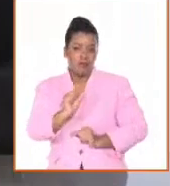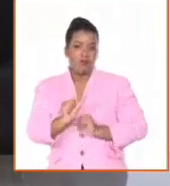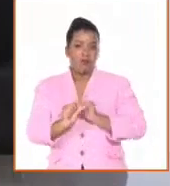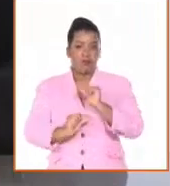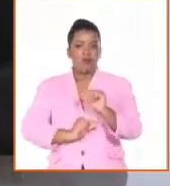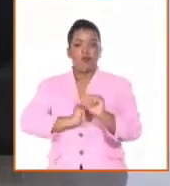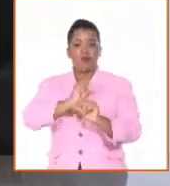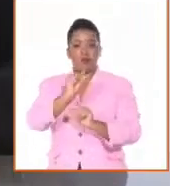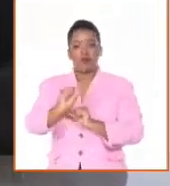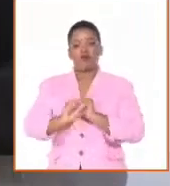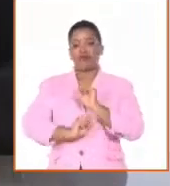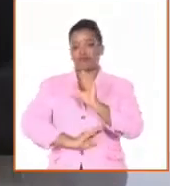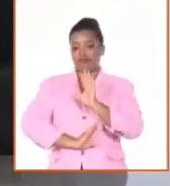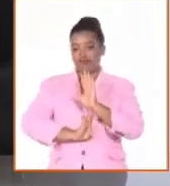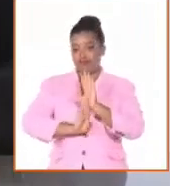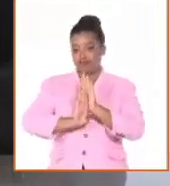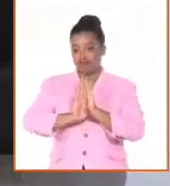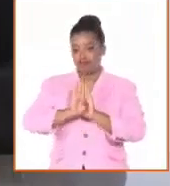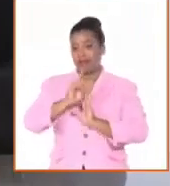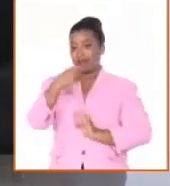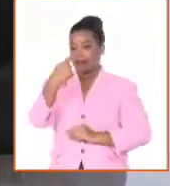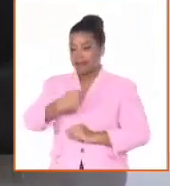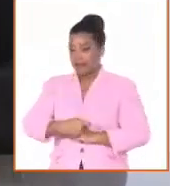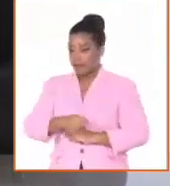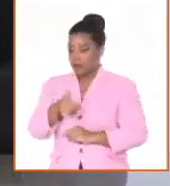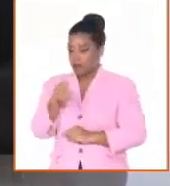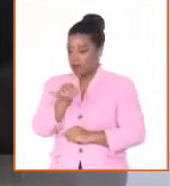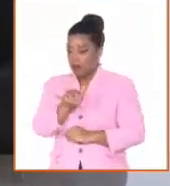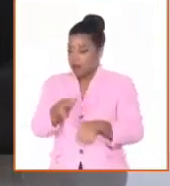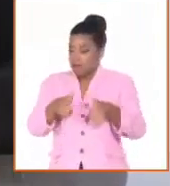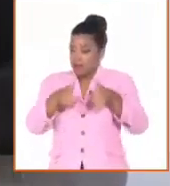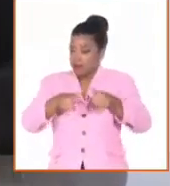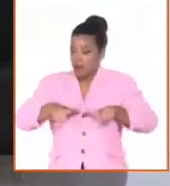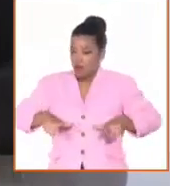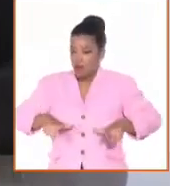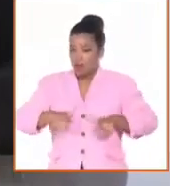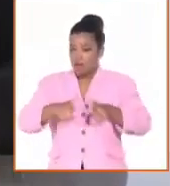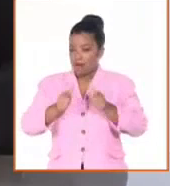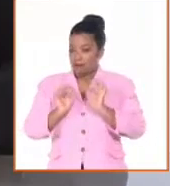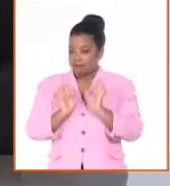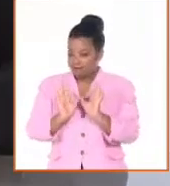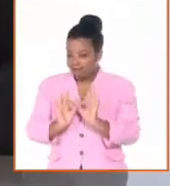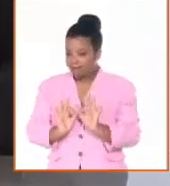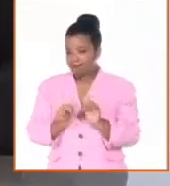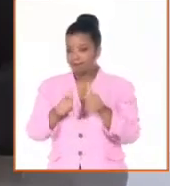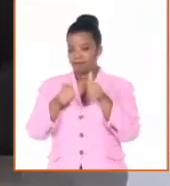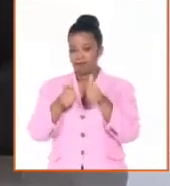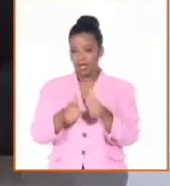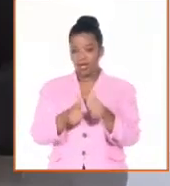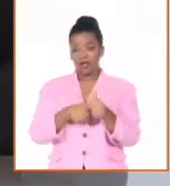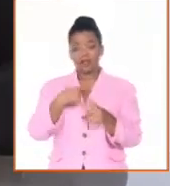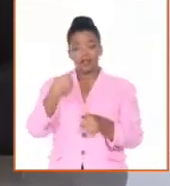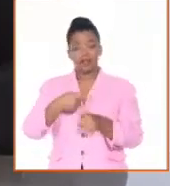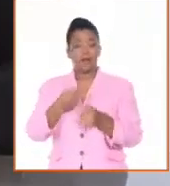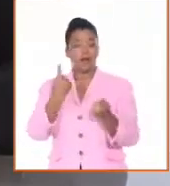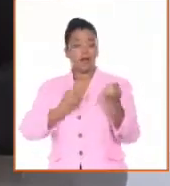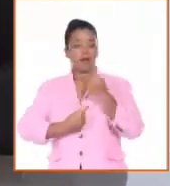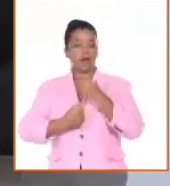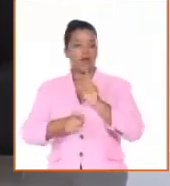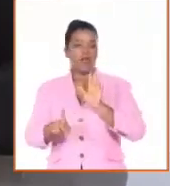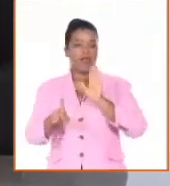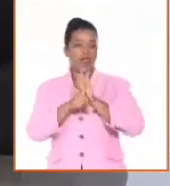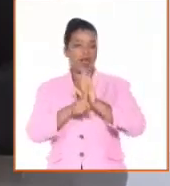esta sociedad debe ir bien instrumentado debe tenerse determinados conocimientos legales